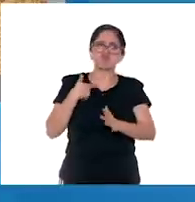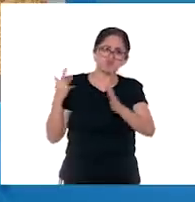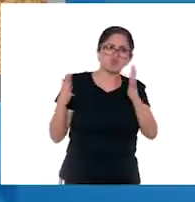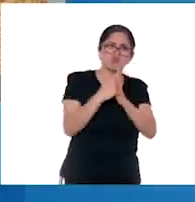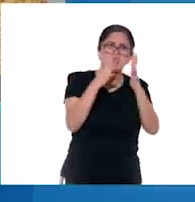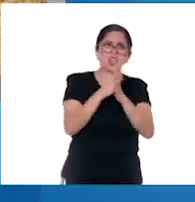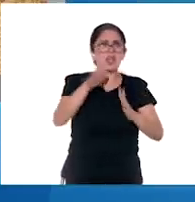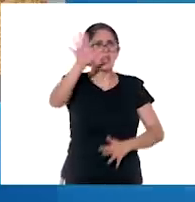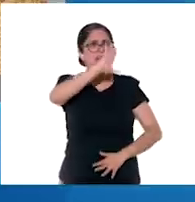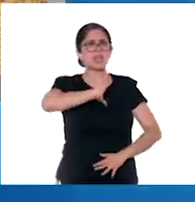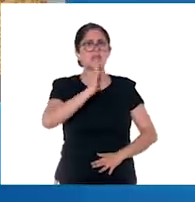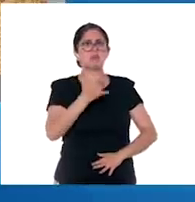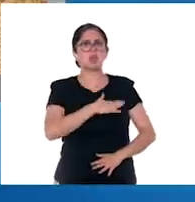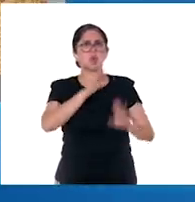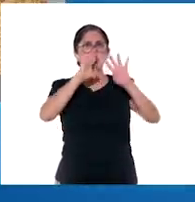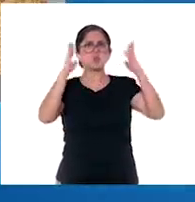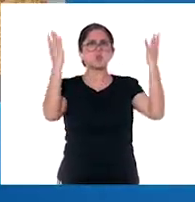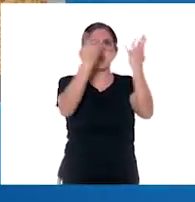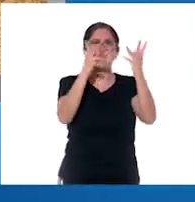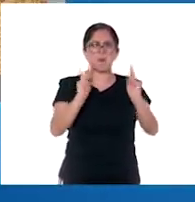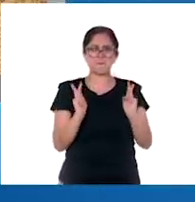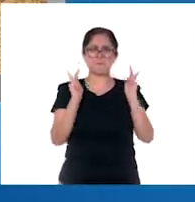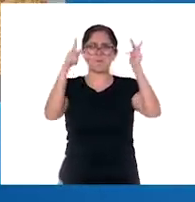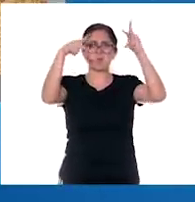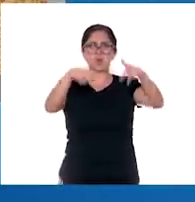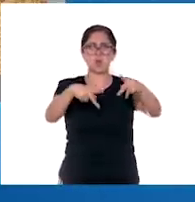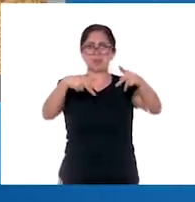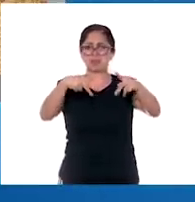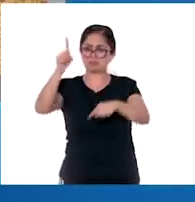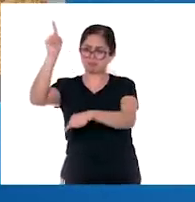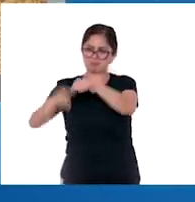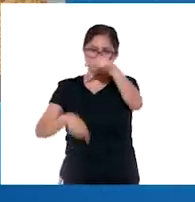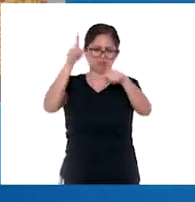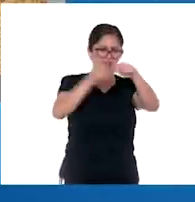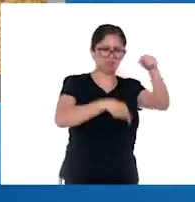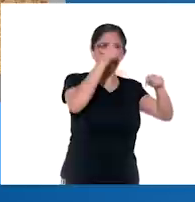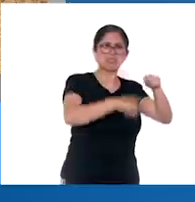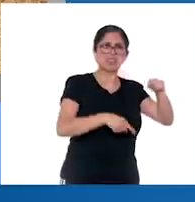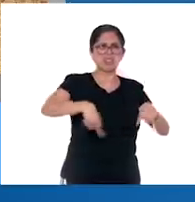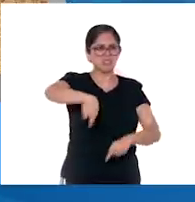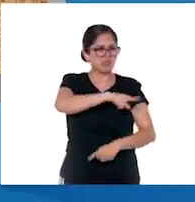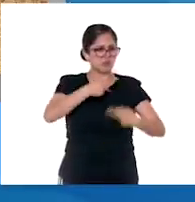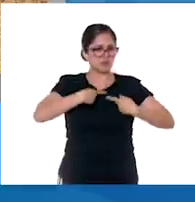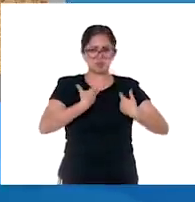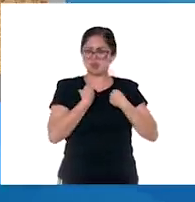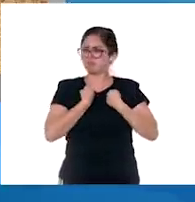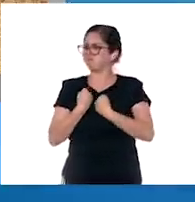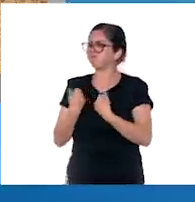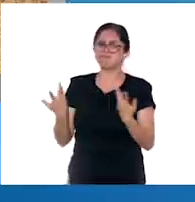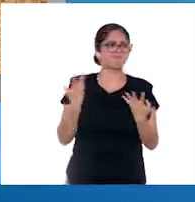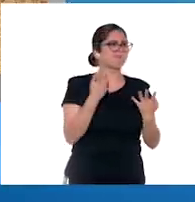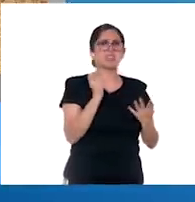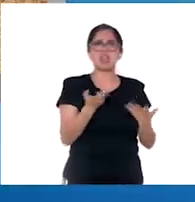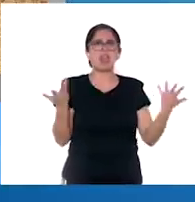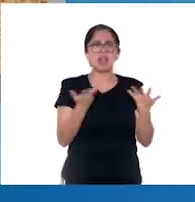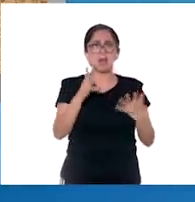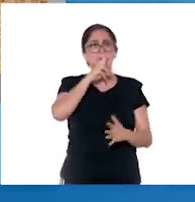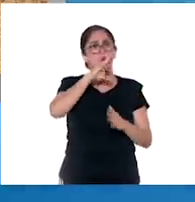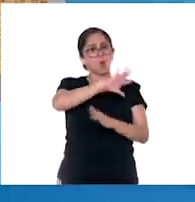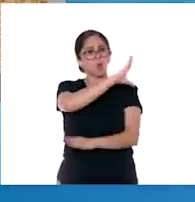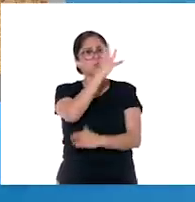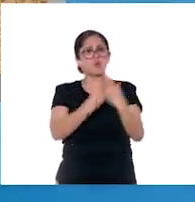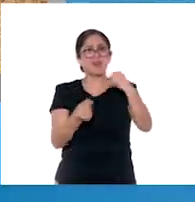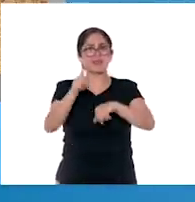en el palacio y mandó quitar los puentes que unían la isla con tierra firme. Hartos de ser prisioneros, los españoles decidieron huir de la ciudad por la noche,